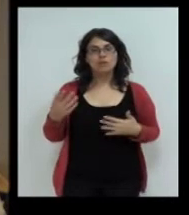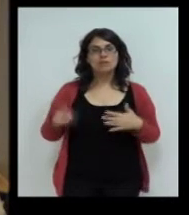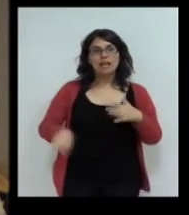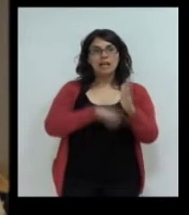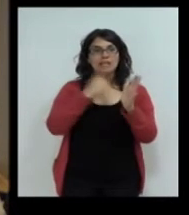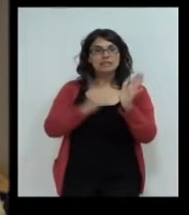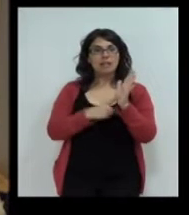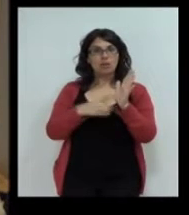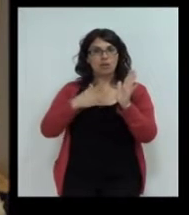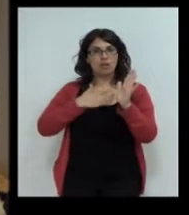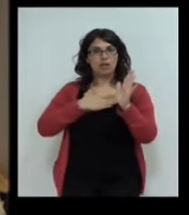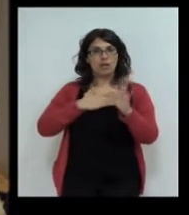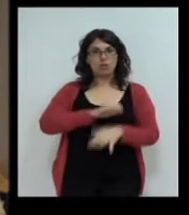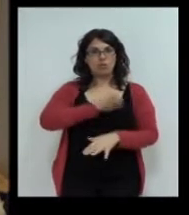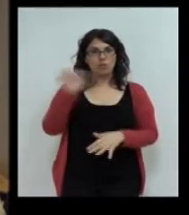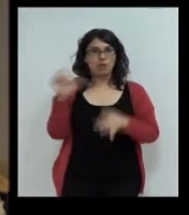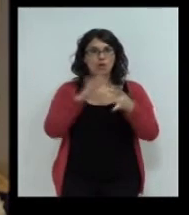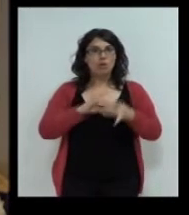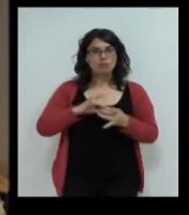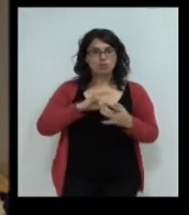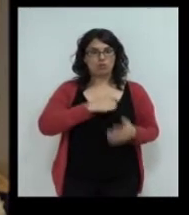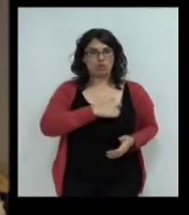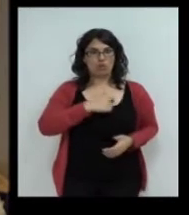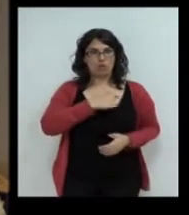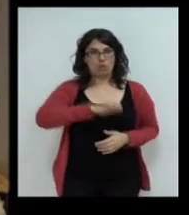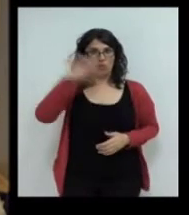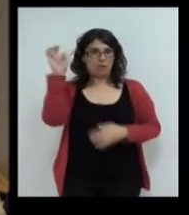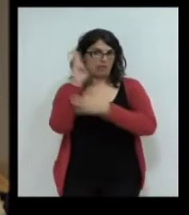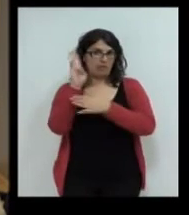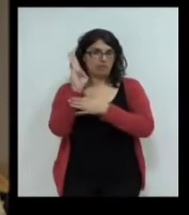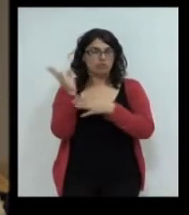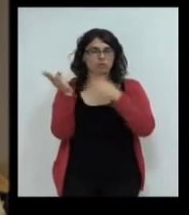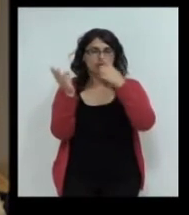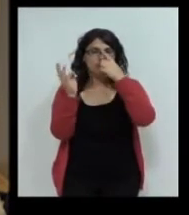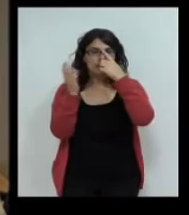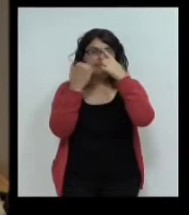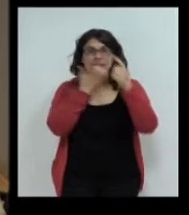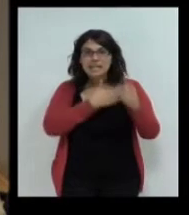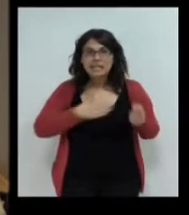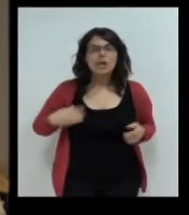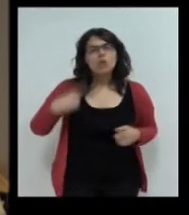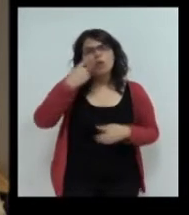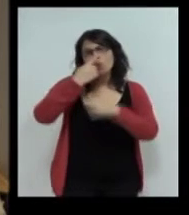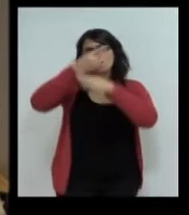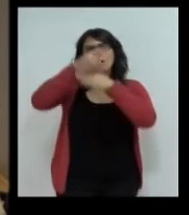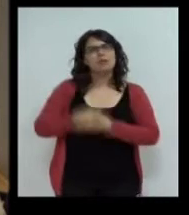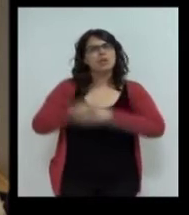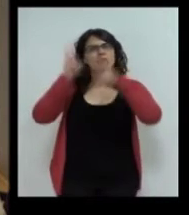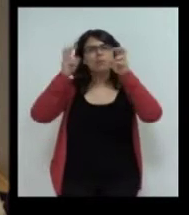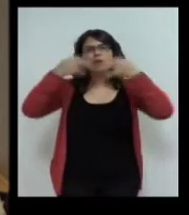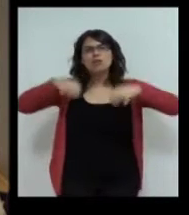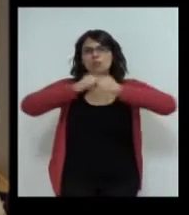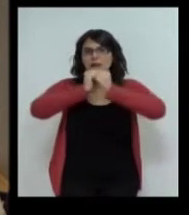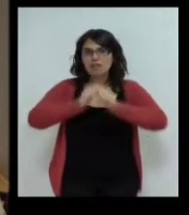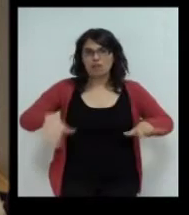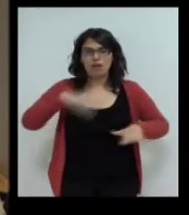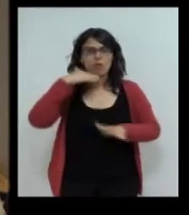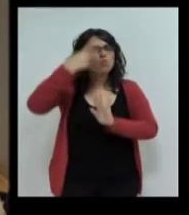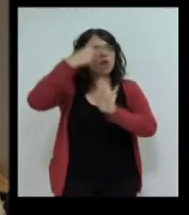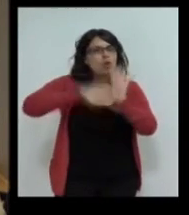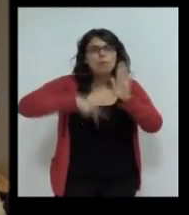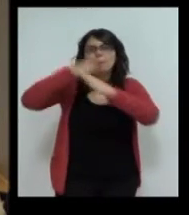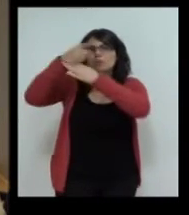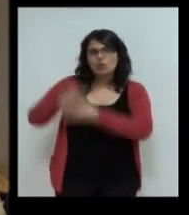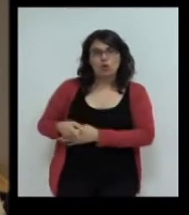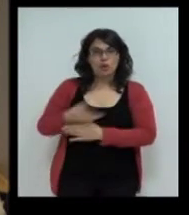legislador europeo, la Comisión Europea, el Parlamento Europeo, cuando quería imponer una obligación en materia de normalización de normas, de imposición de una